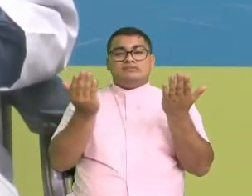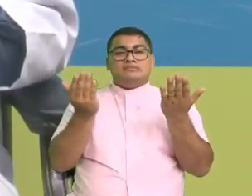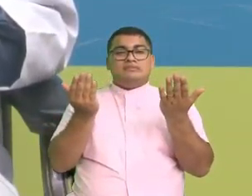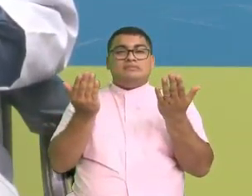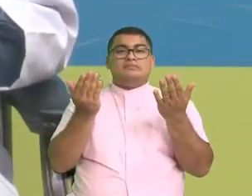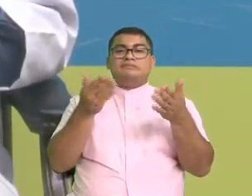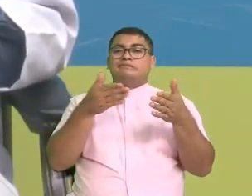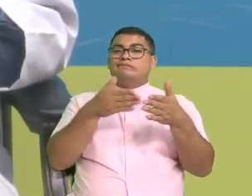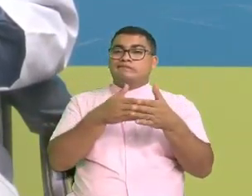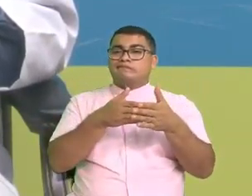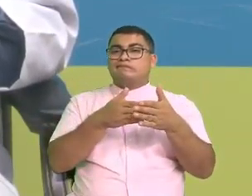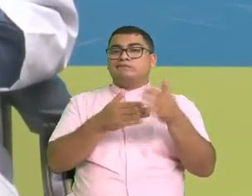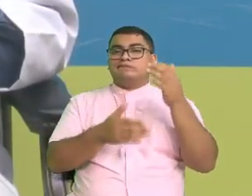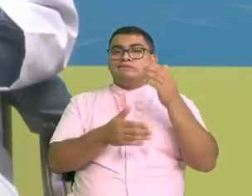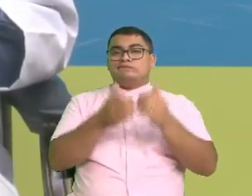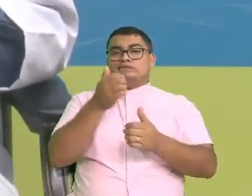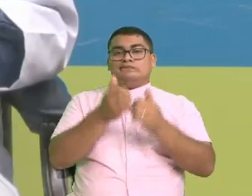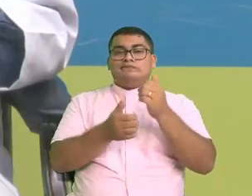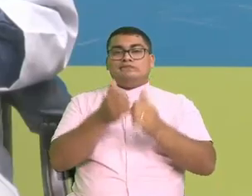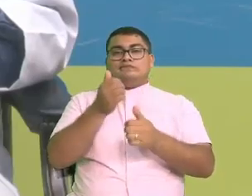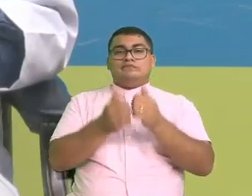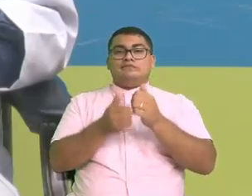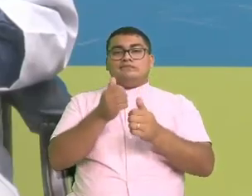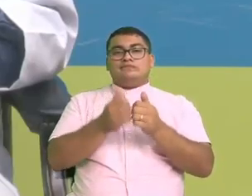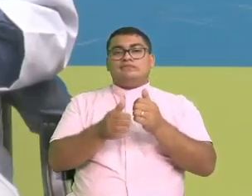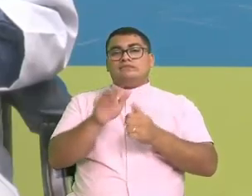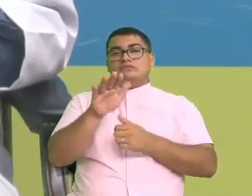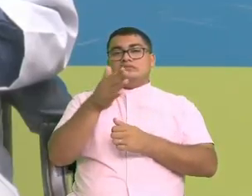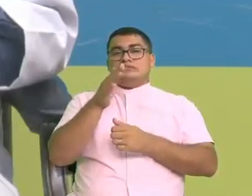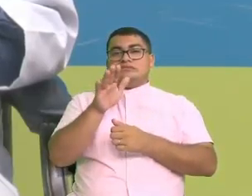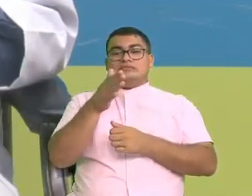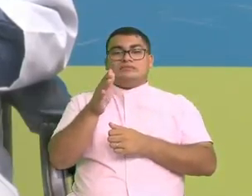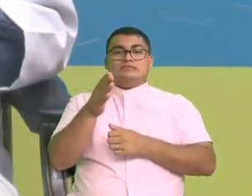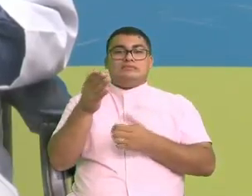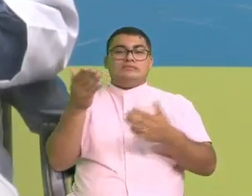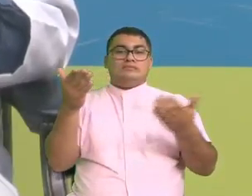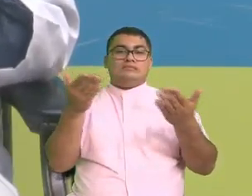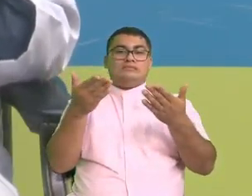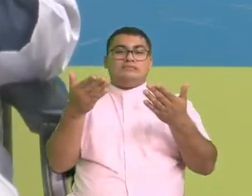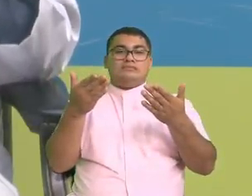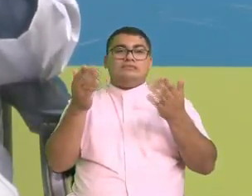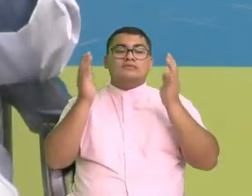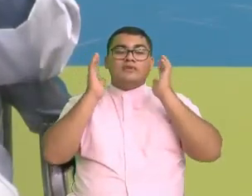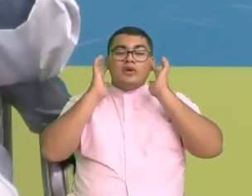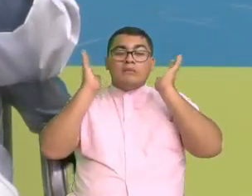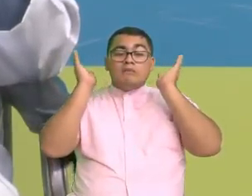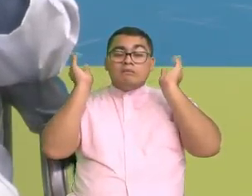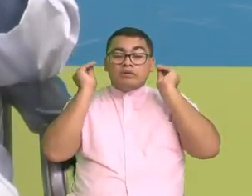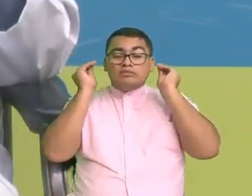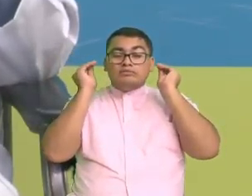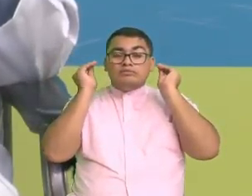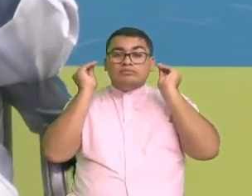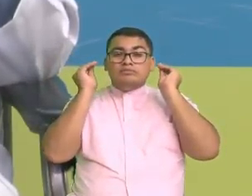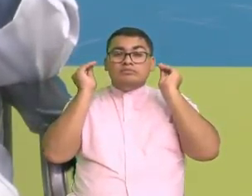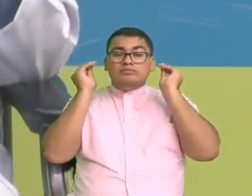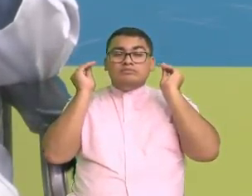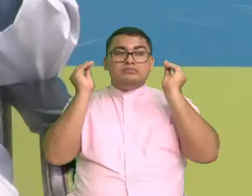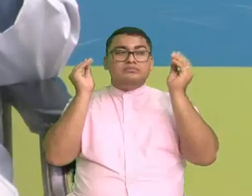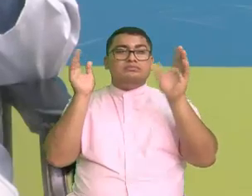esto te va a producir una especie de plenitud o tapado el oído. Te vas a sentir el oído